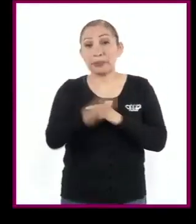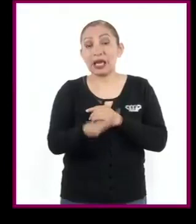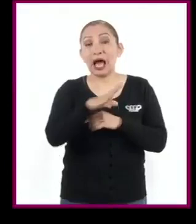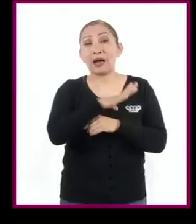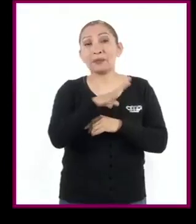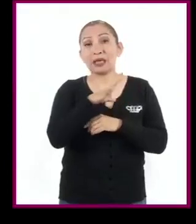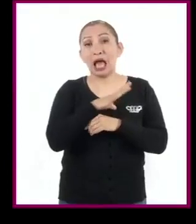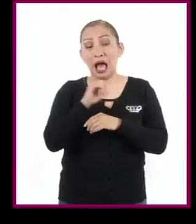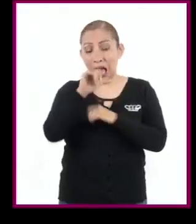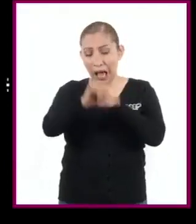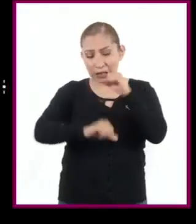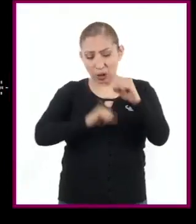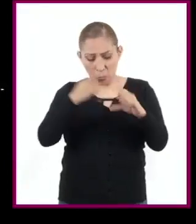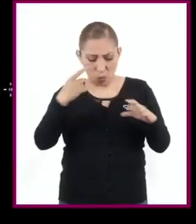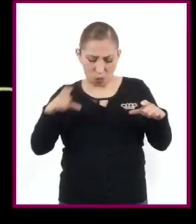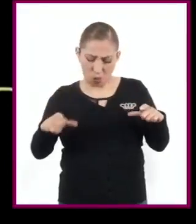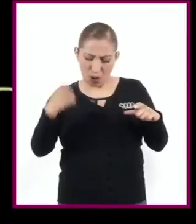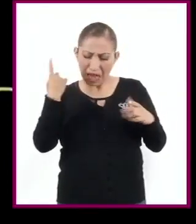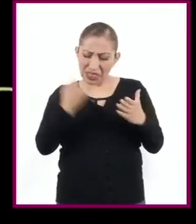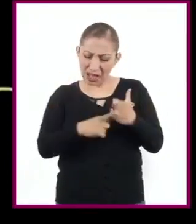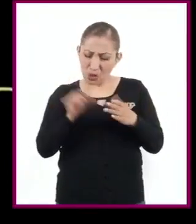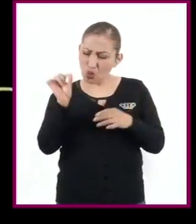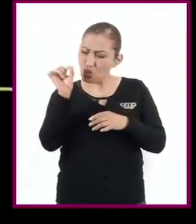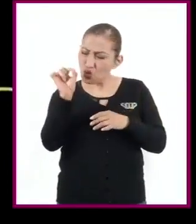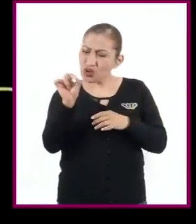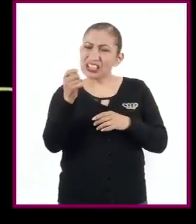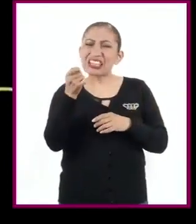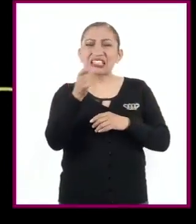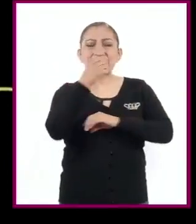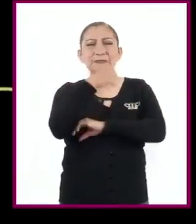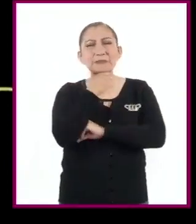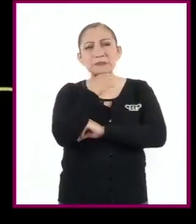había algo en el átomo que era muy pequeño.